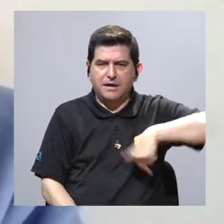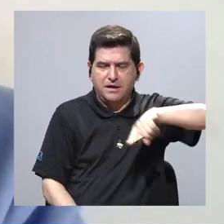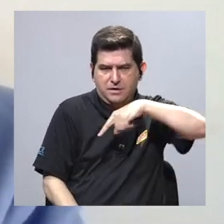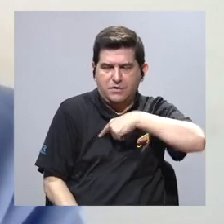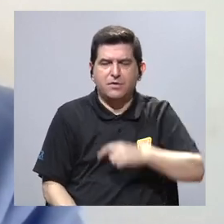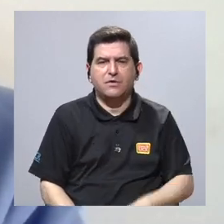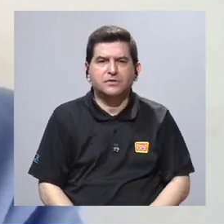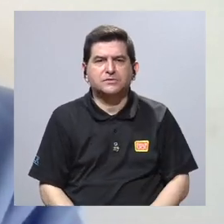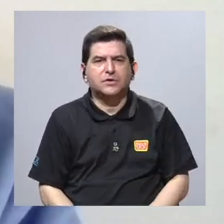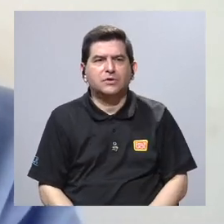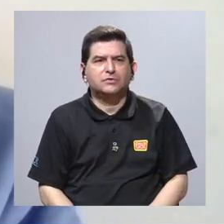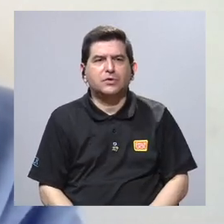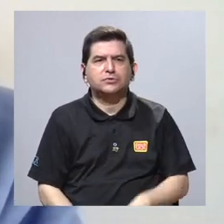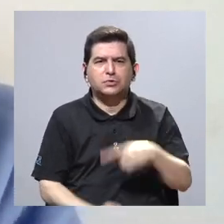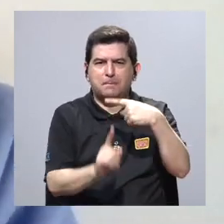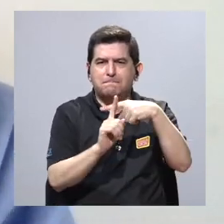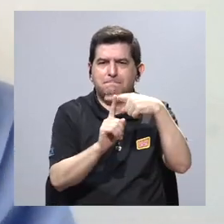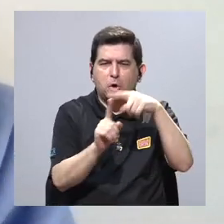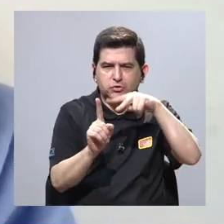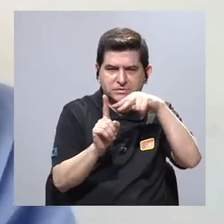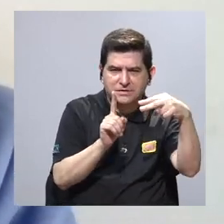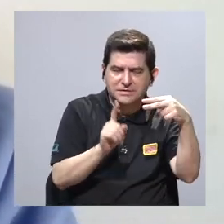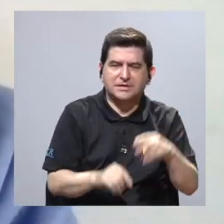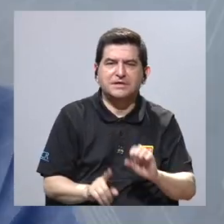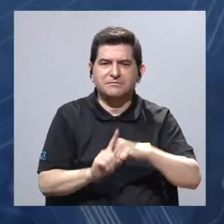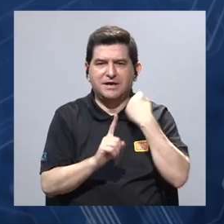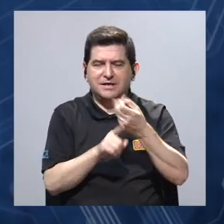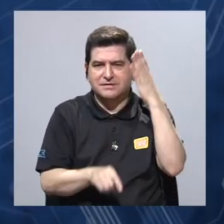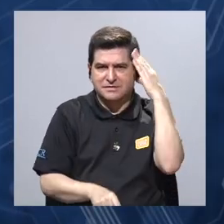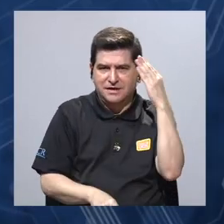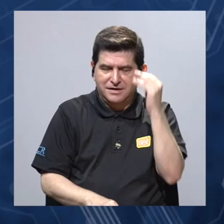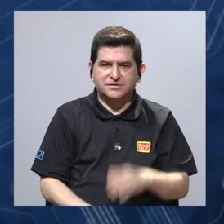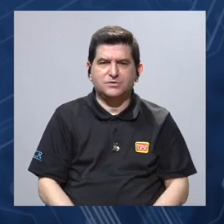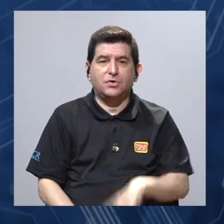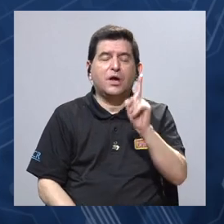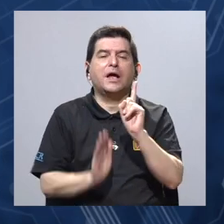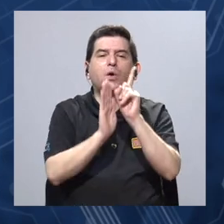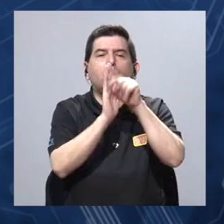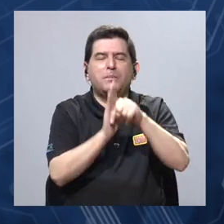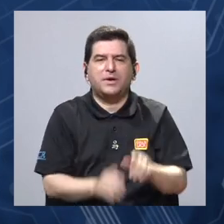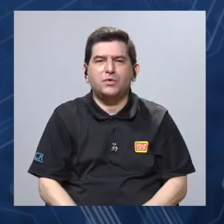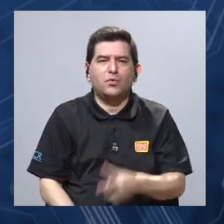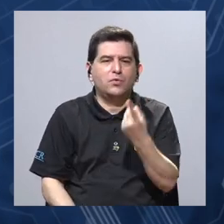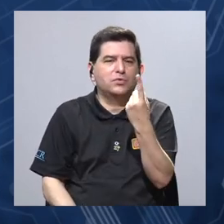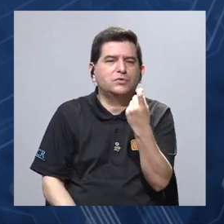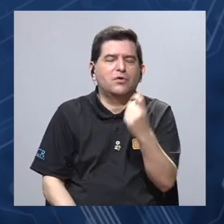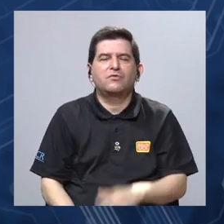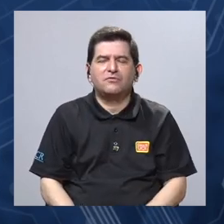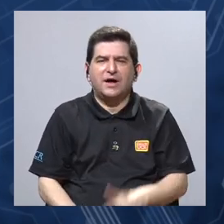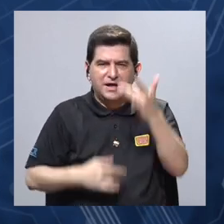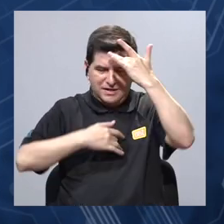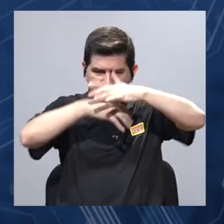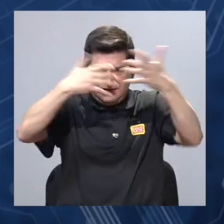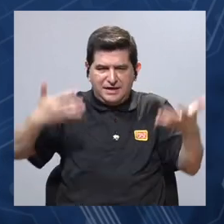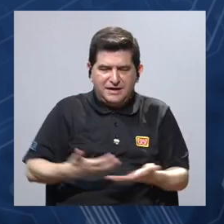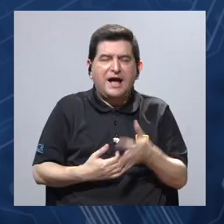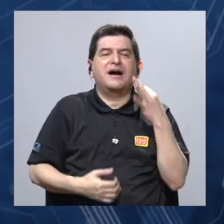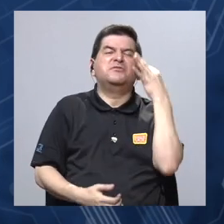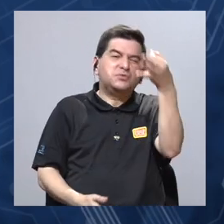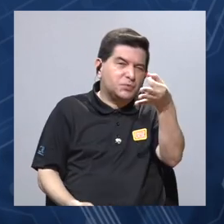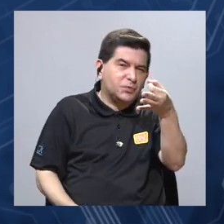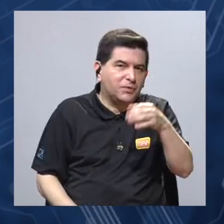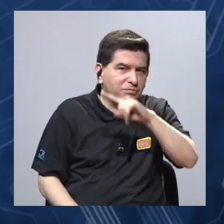curso positivo, digamos, a esta experiencia. Don Carlos, nos queda un minuto. ¿Faltan muchas pandemias por venir?